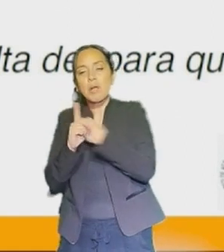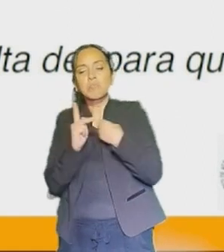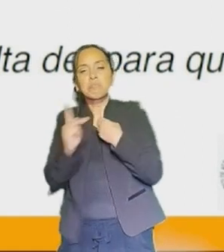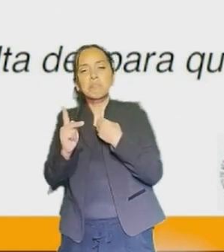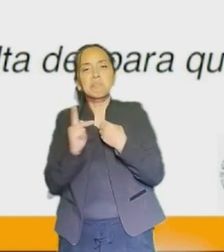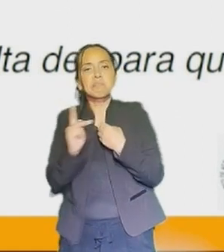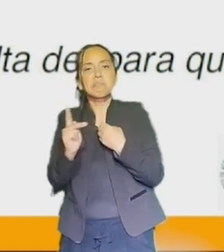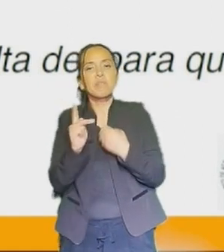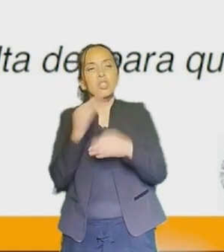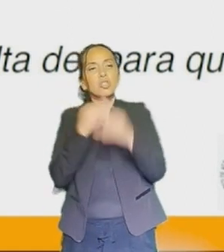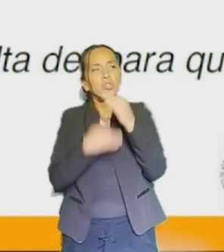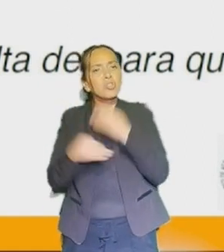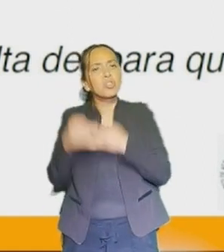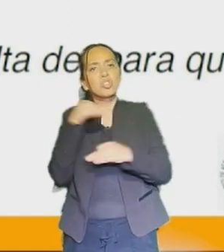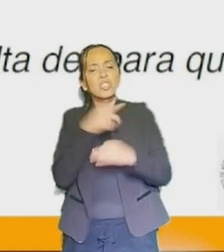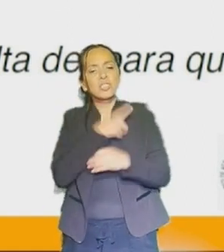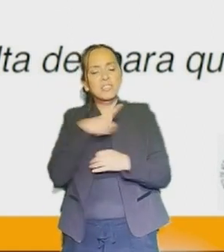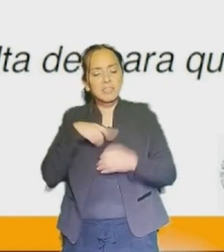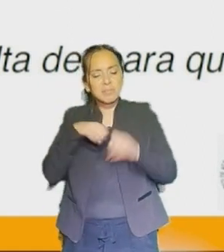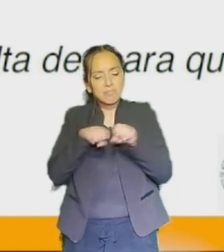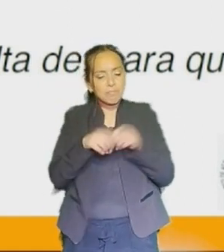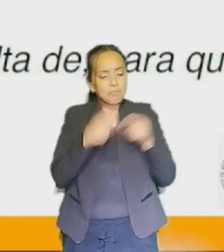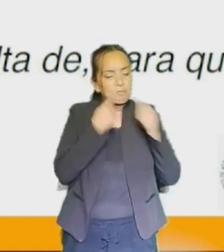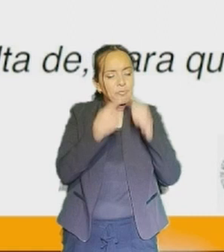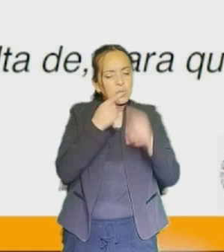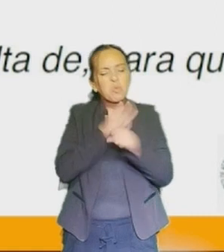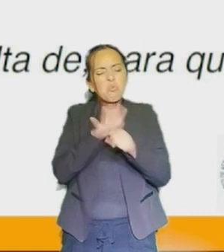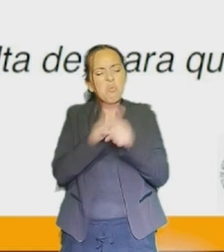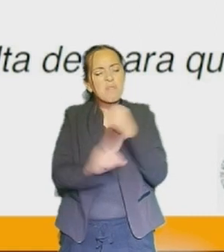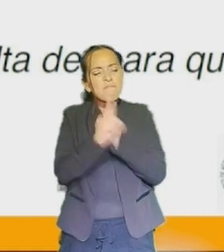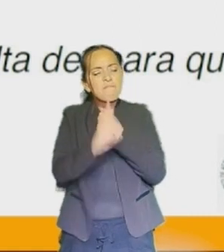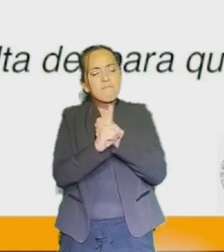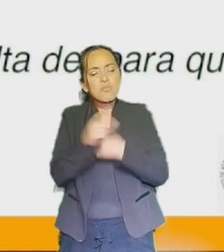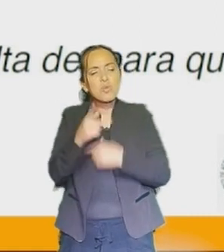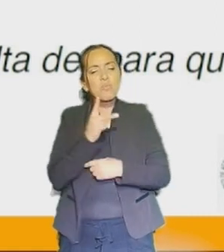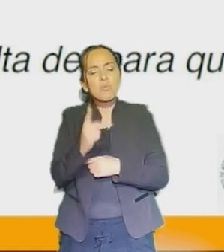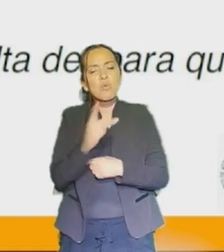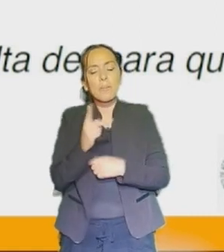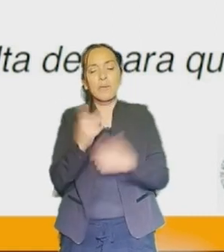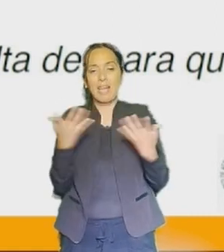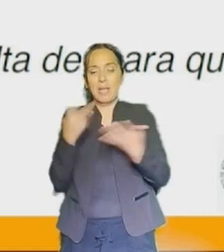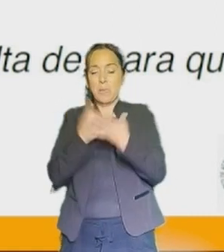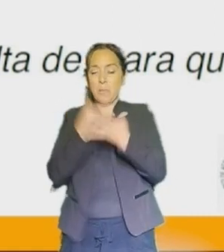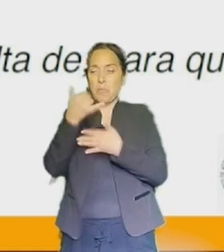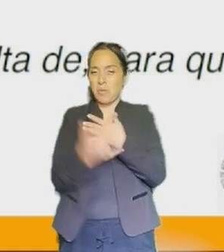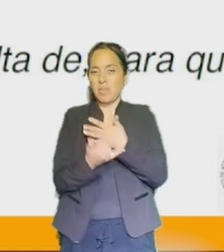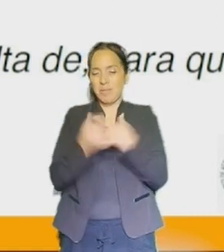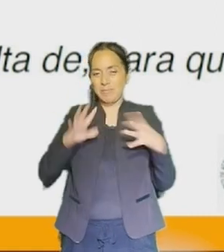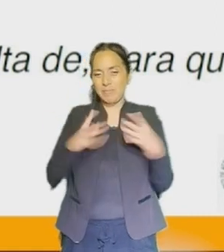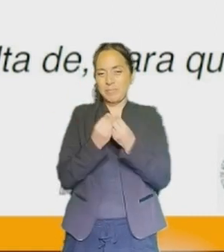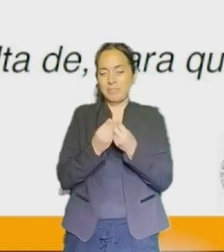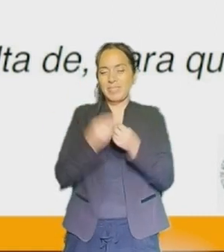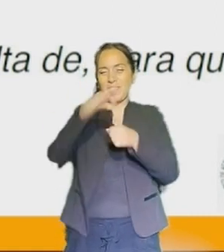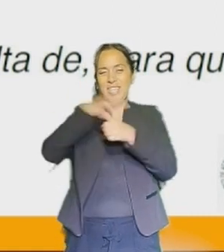los equipos tienen que identificar una problemática en común. El reto es que armen un proyecto en conjunto. Los donantes de cooperación internacional